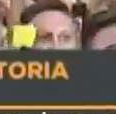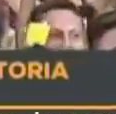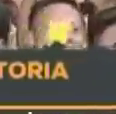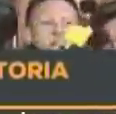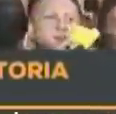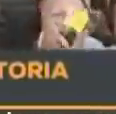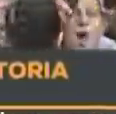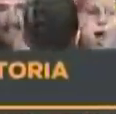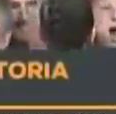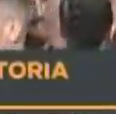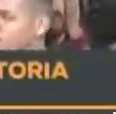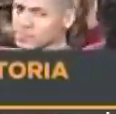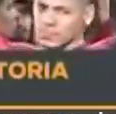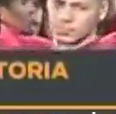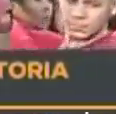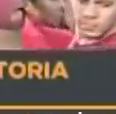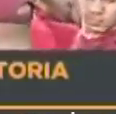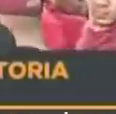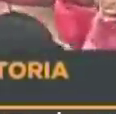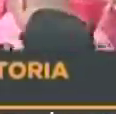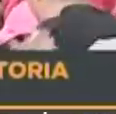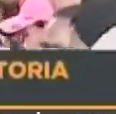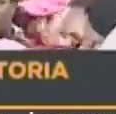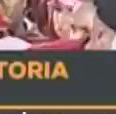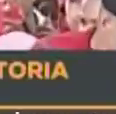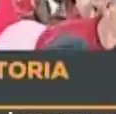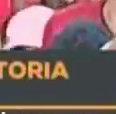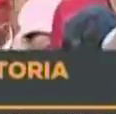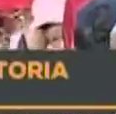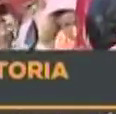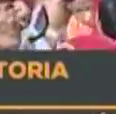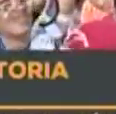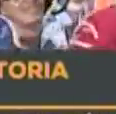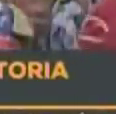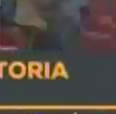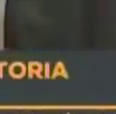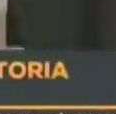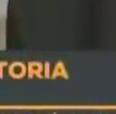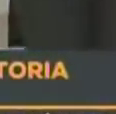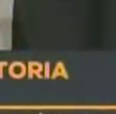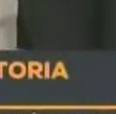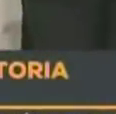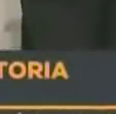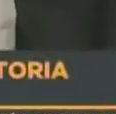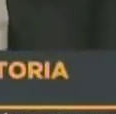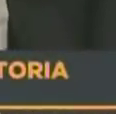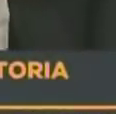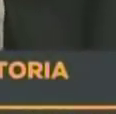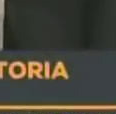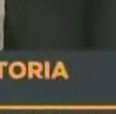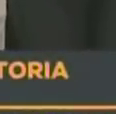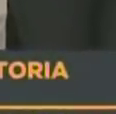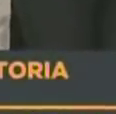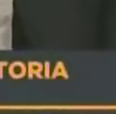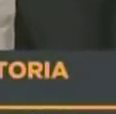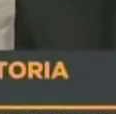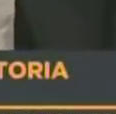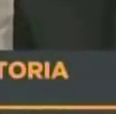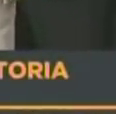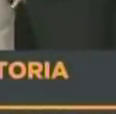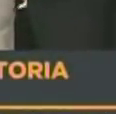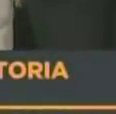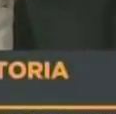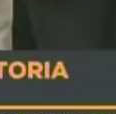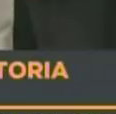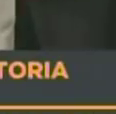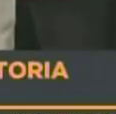acá esperando, pues, por supuesto, la llegada del comandante, del candidato presidente Nicolás Maduro Moros. Lo dejamos entonces con ustedes con el audio